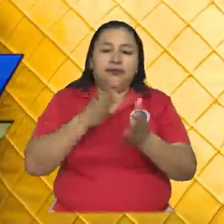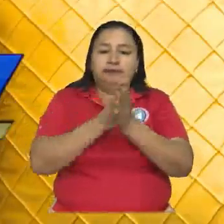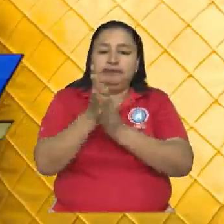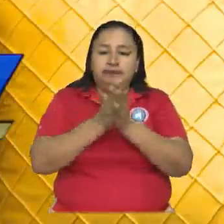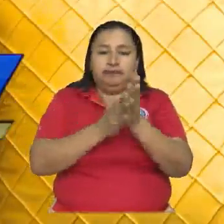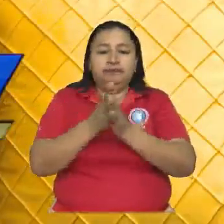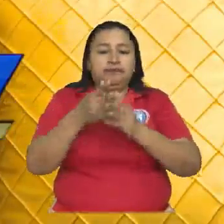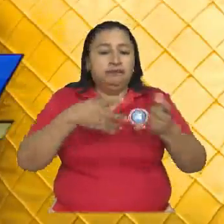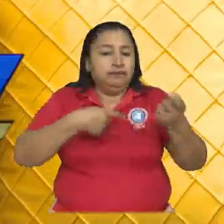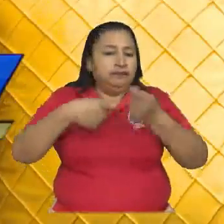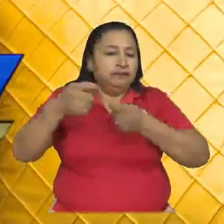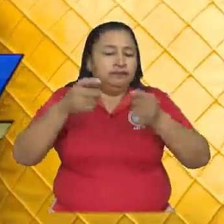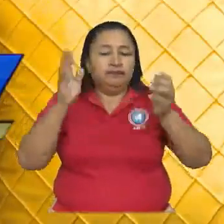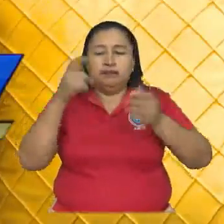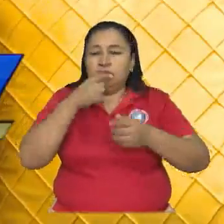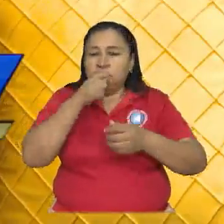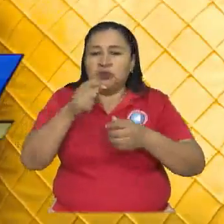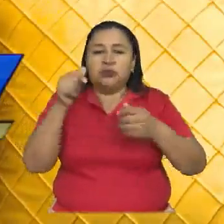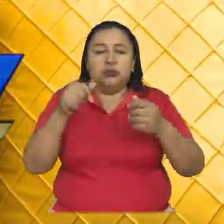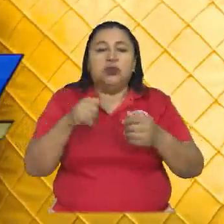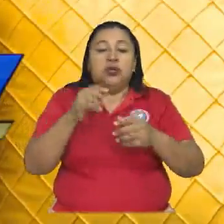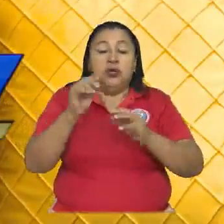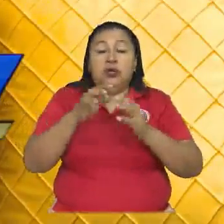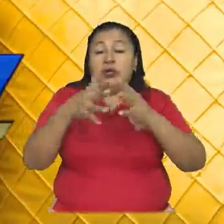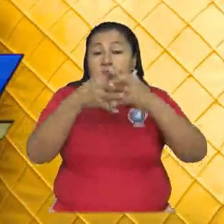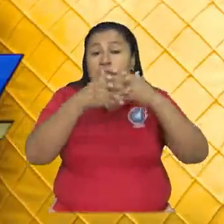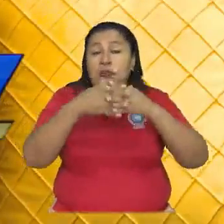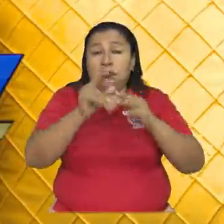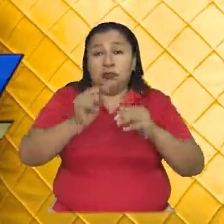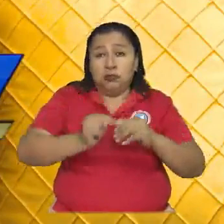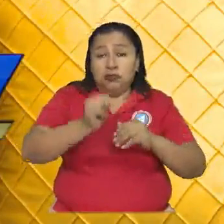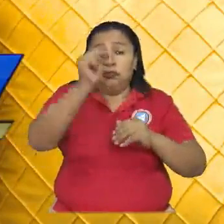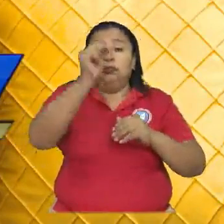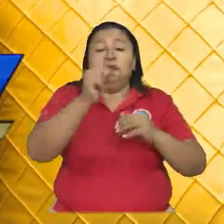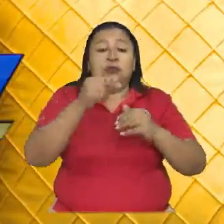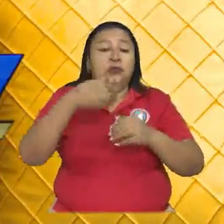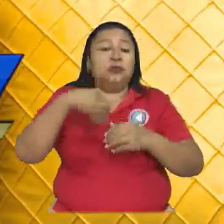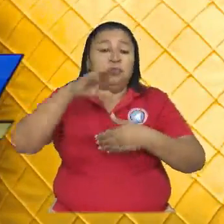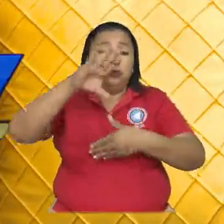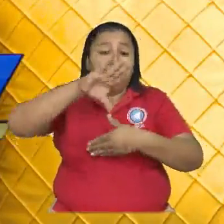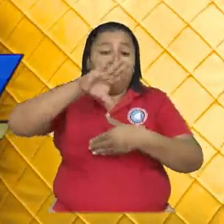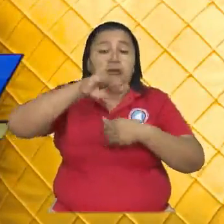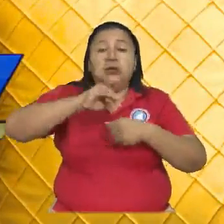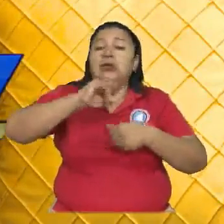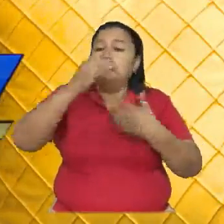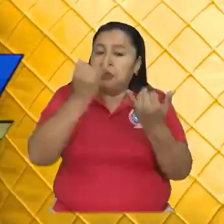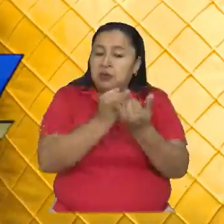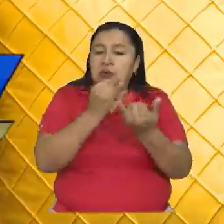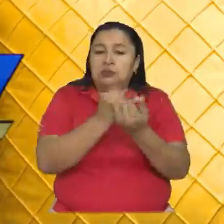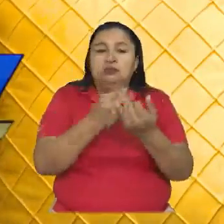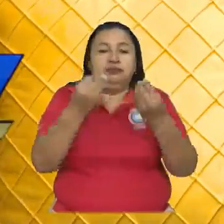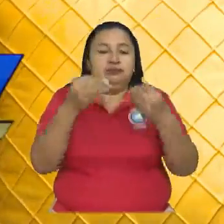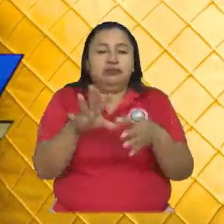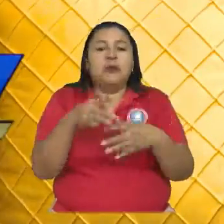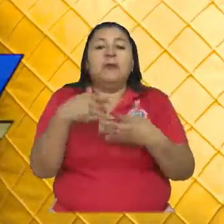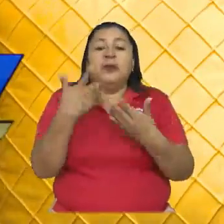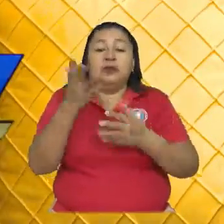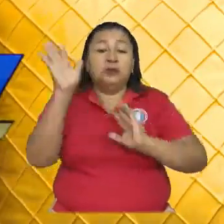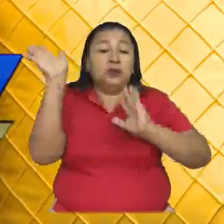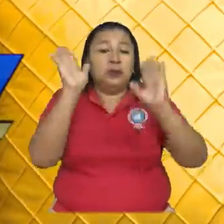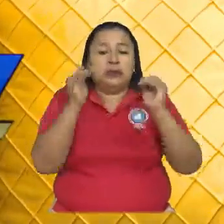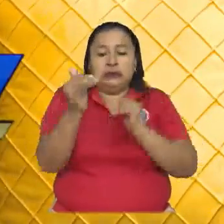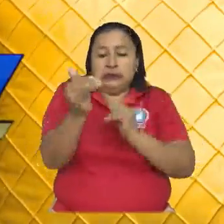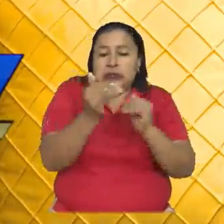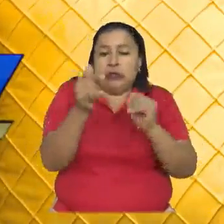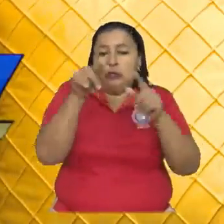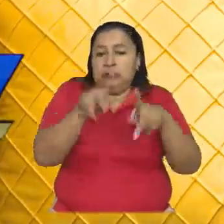mercado emisor más importante, y Norteamérica, que tampoco se queda atrás, ¿verdad? Y que además son los mercados más